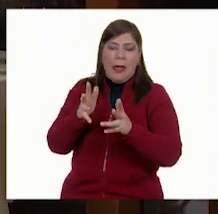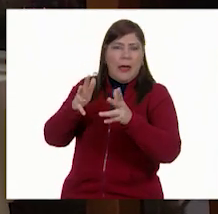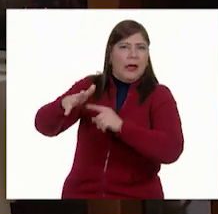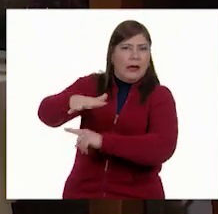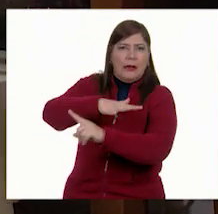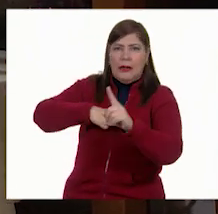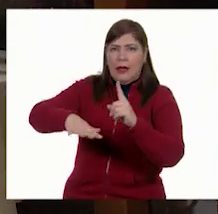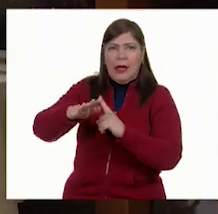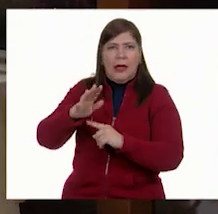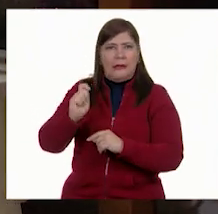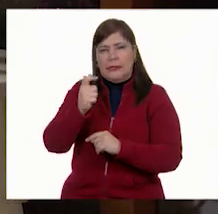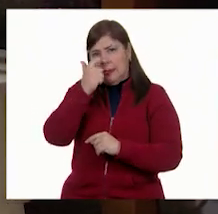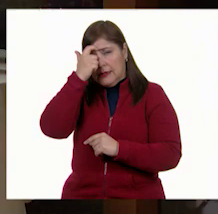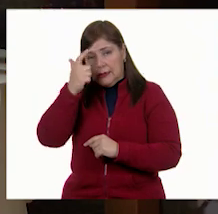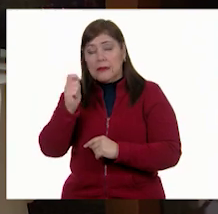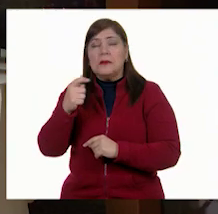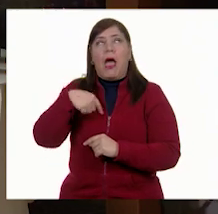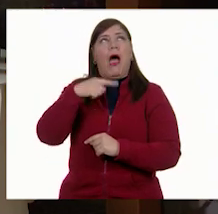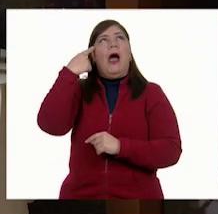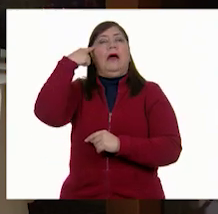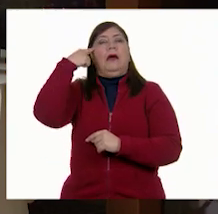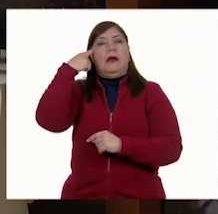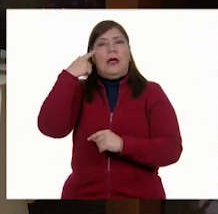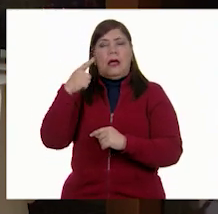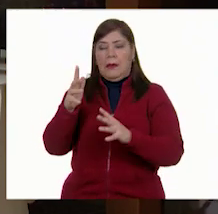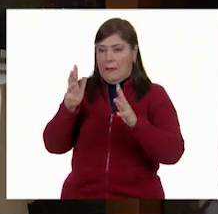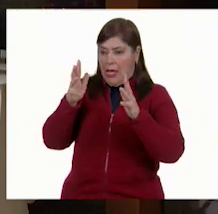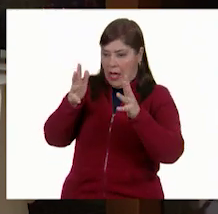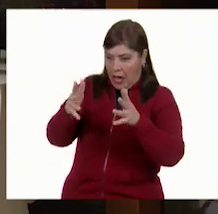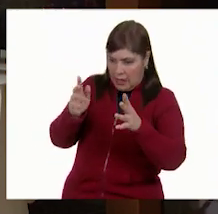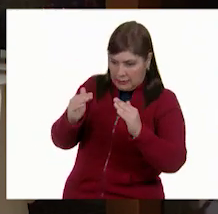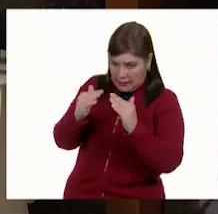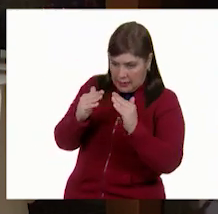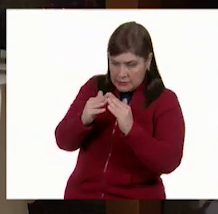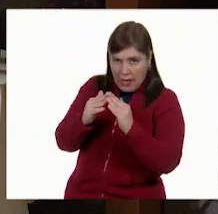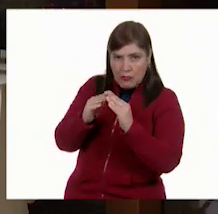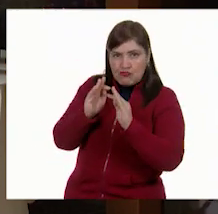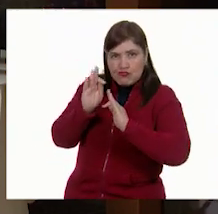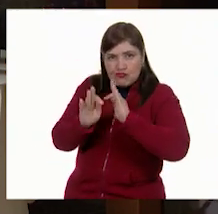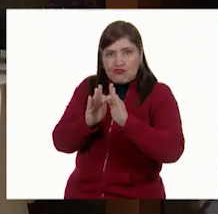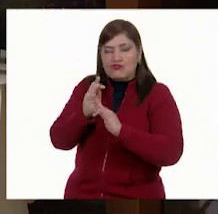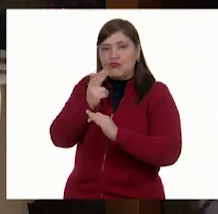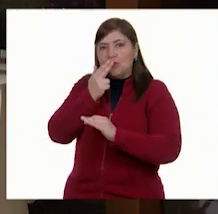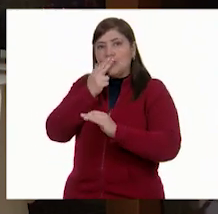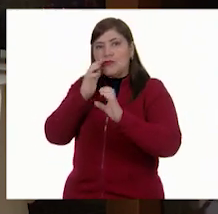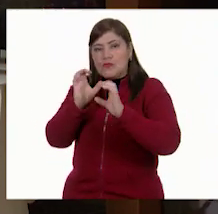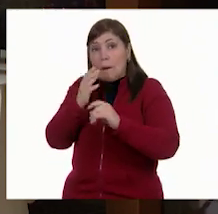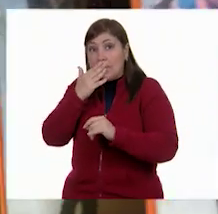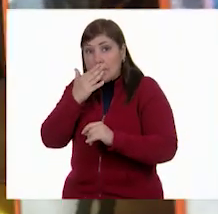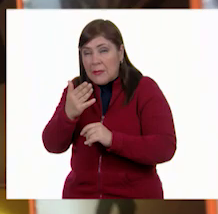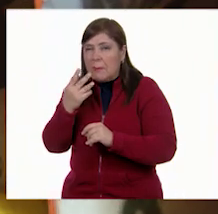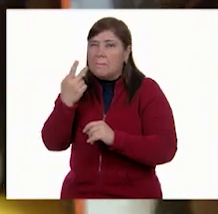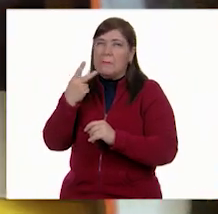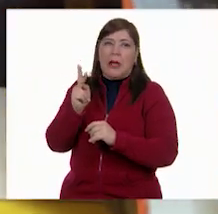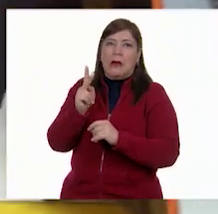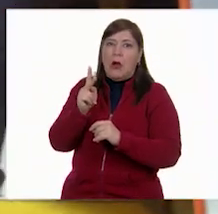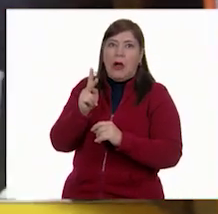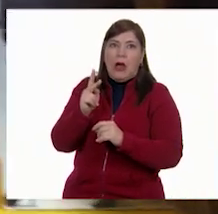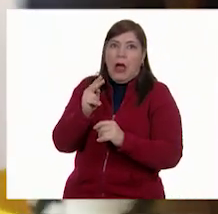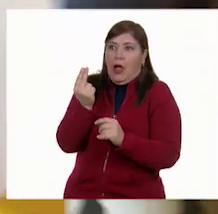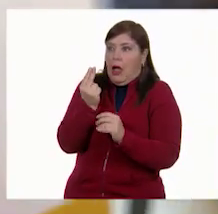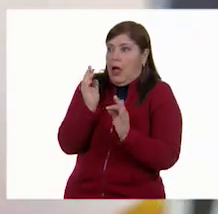tenemos siempre el cuidado de que la casa esté muy bien, pero que tampoco se vea